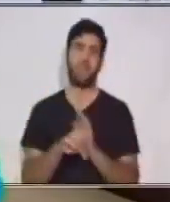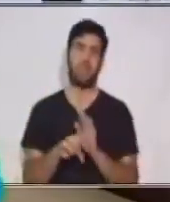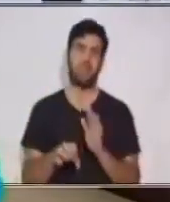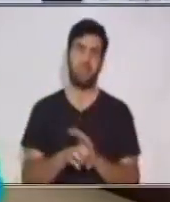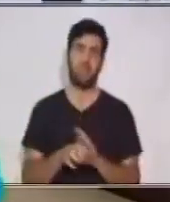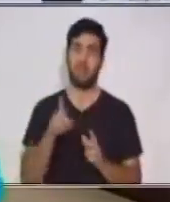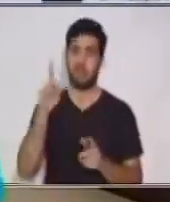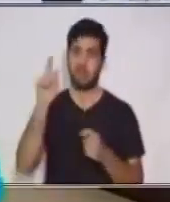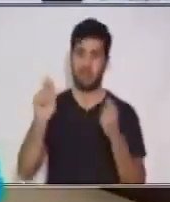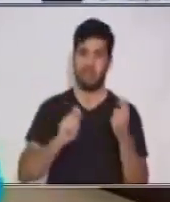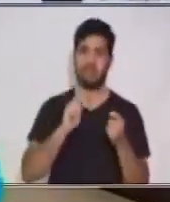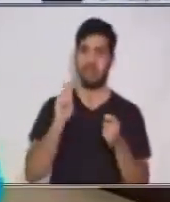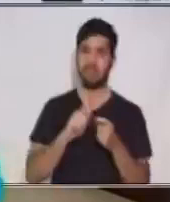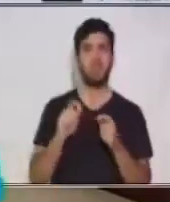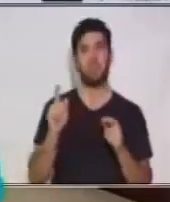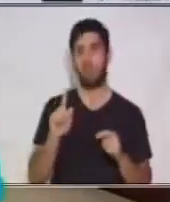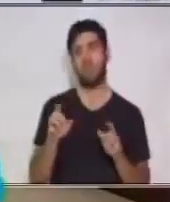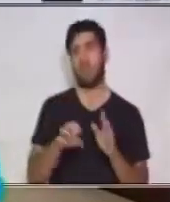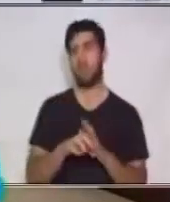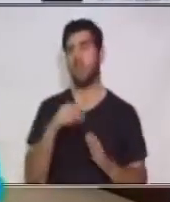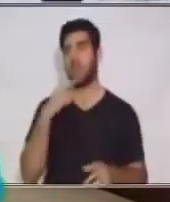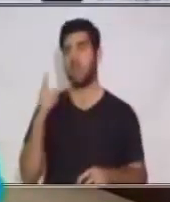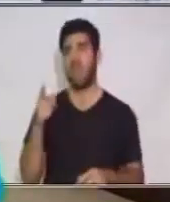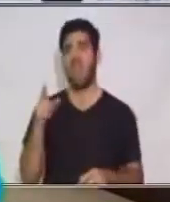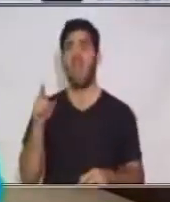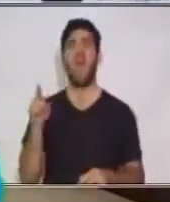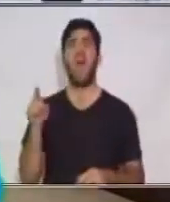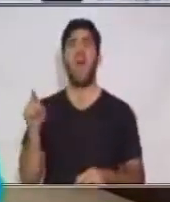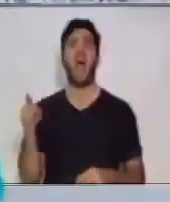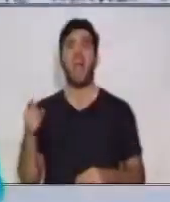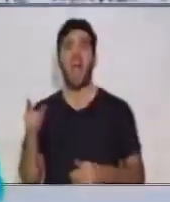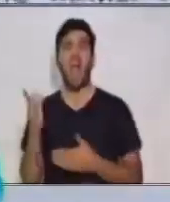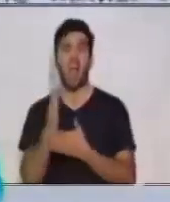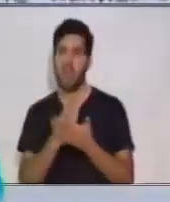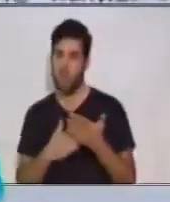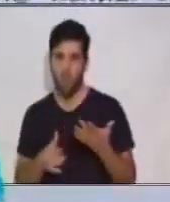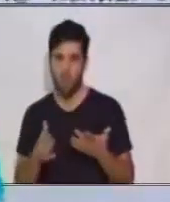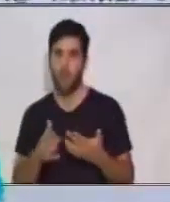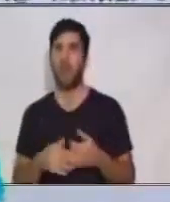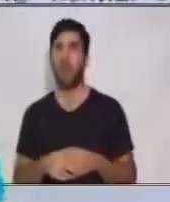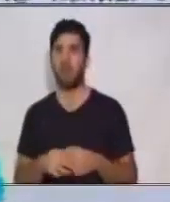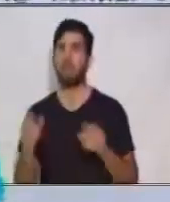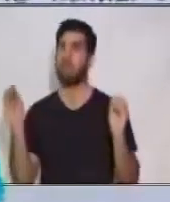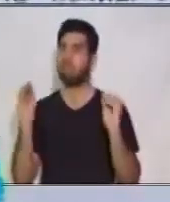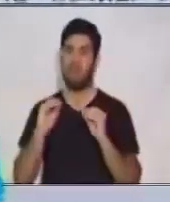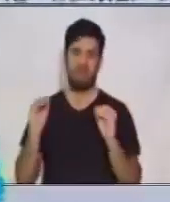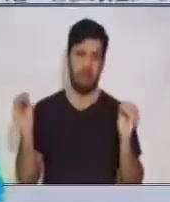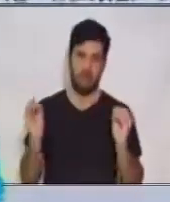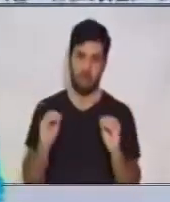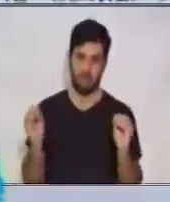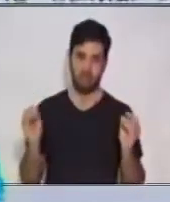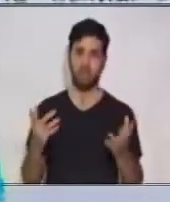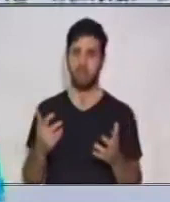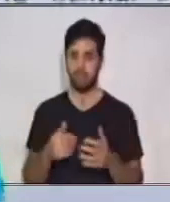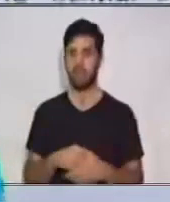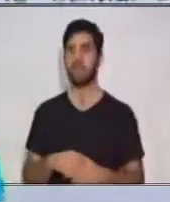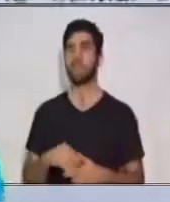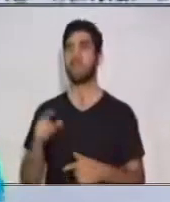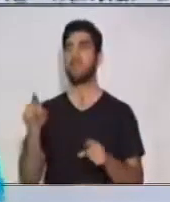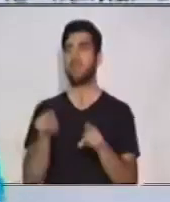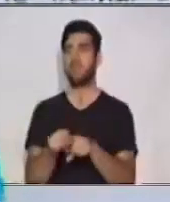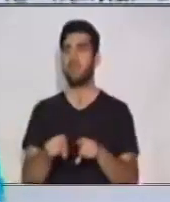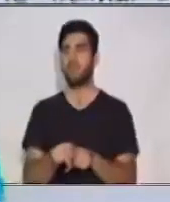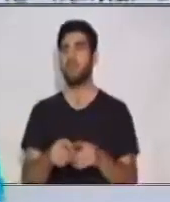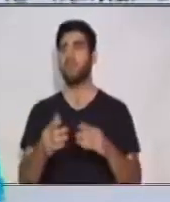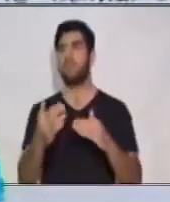sino que va a ser de una forma indefinida como lo dice la palabra. Puede ser alguien, puede ser nadie. Y por último vamos a